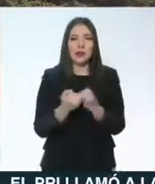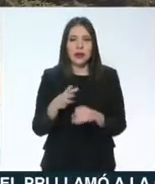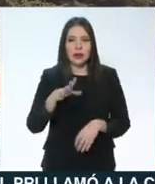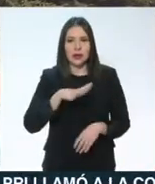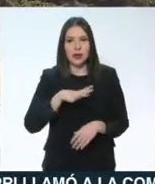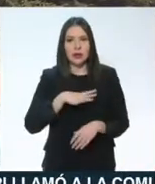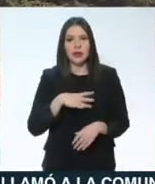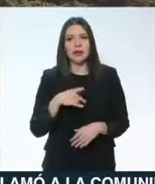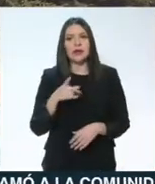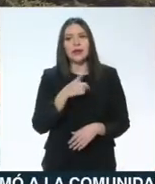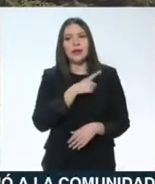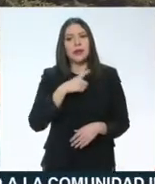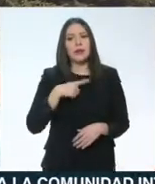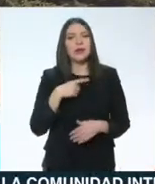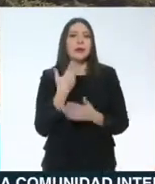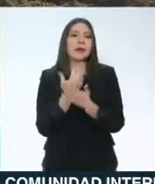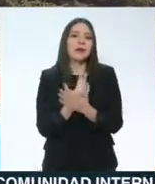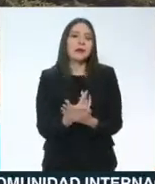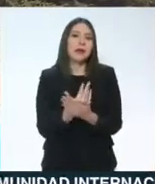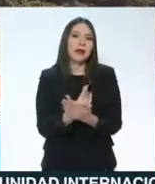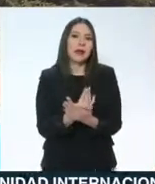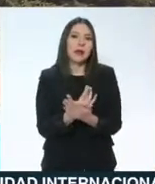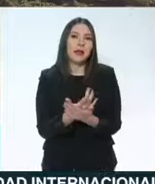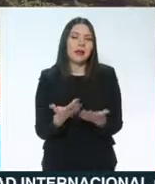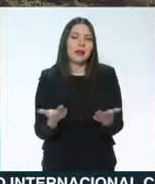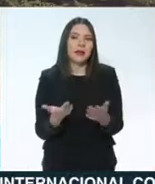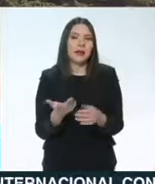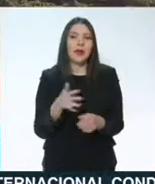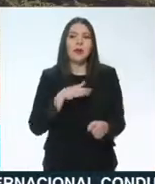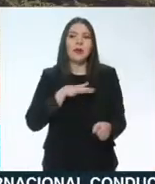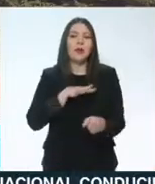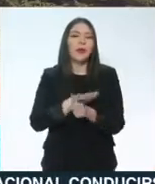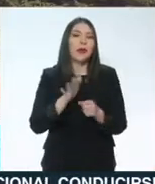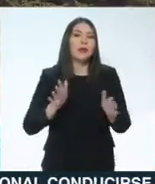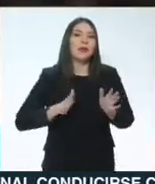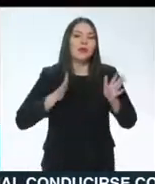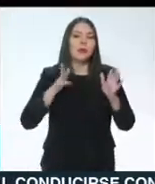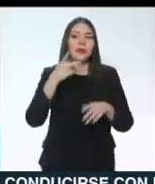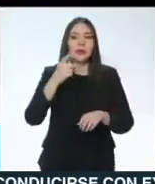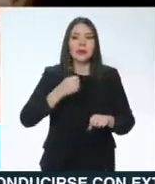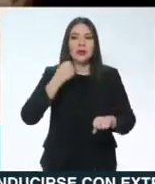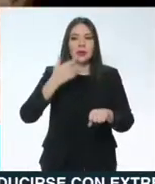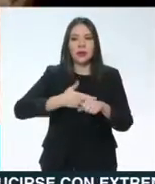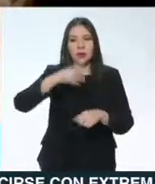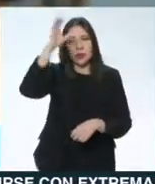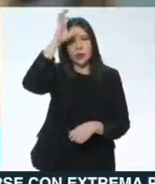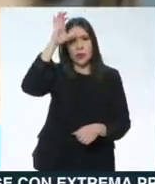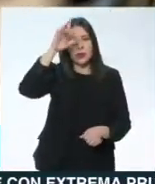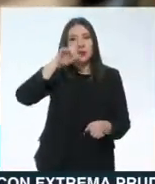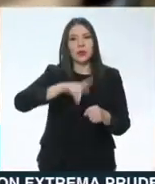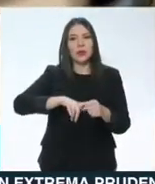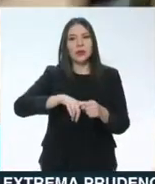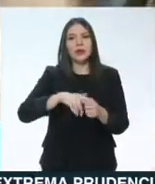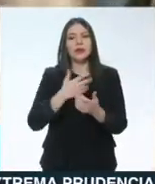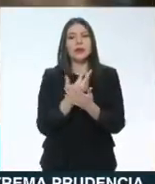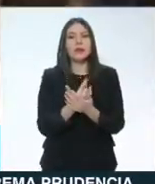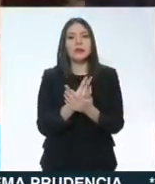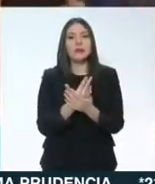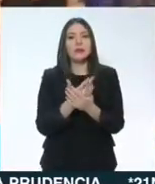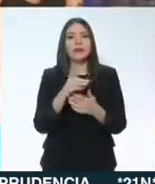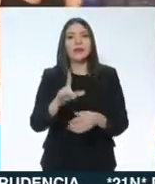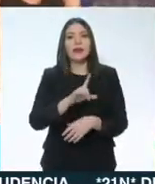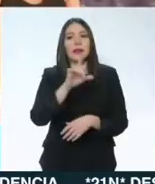pues habrá que esperar las sorpresas de la Secretaría de Cultura en función de que esperemos que